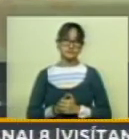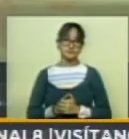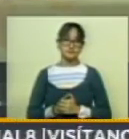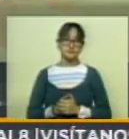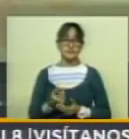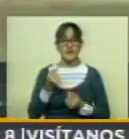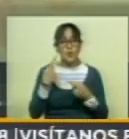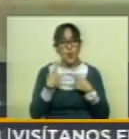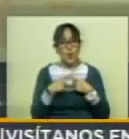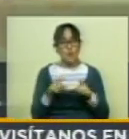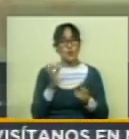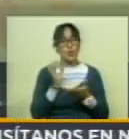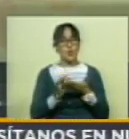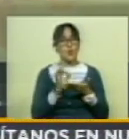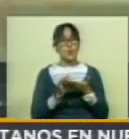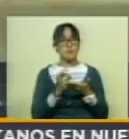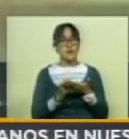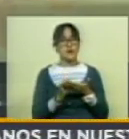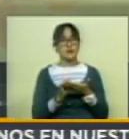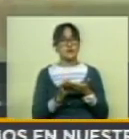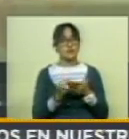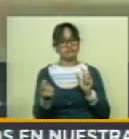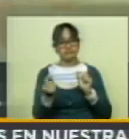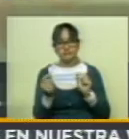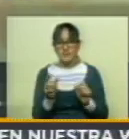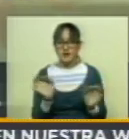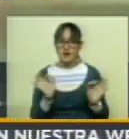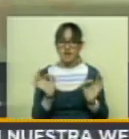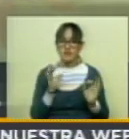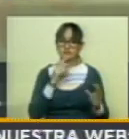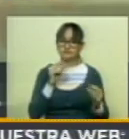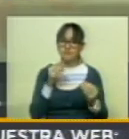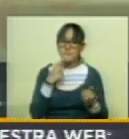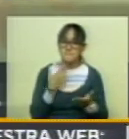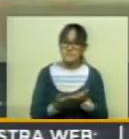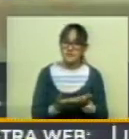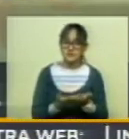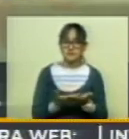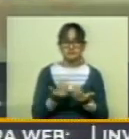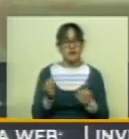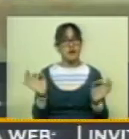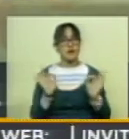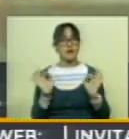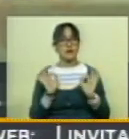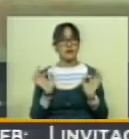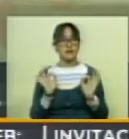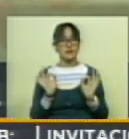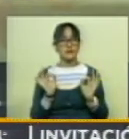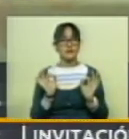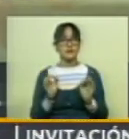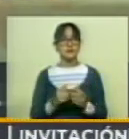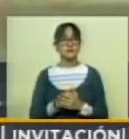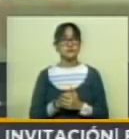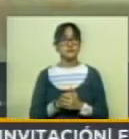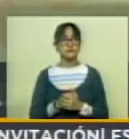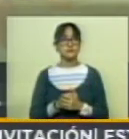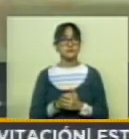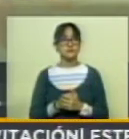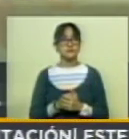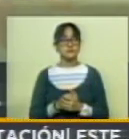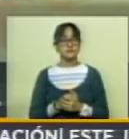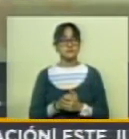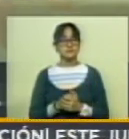Ningún otro documento fue discutido, ni hablado, ni presentado, ni solicitado, nada que ver.